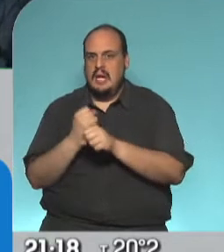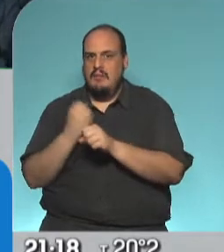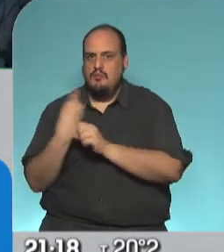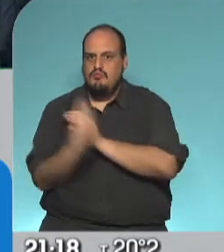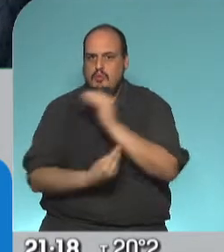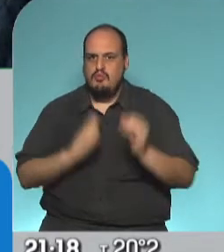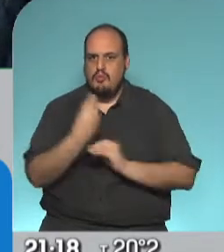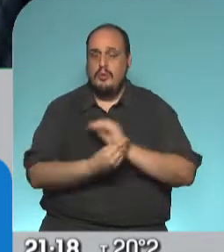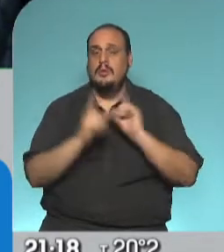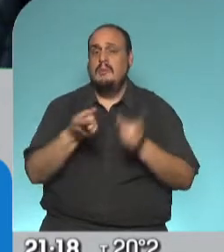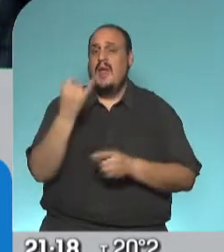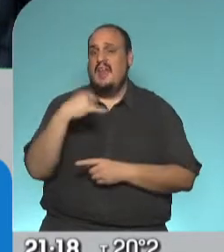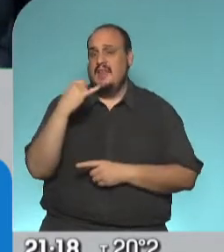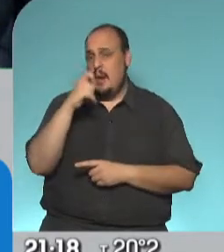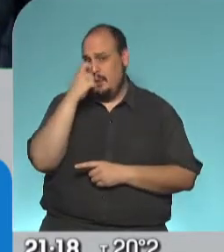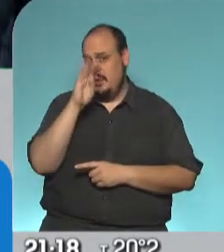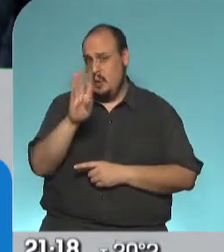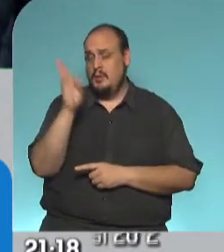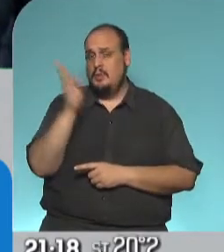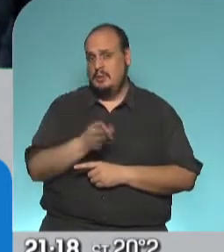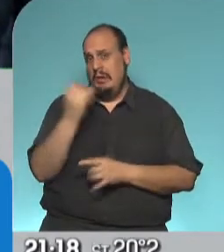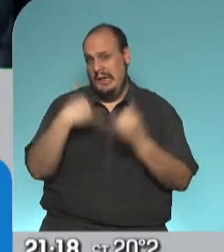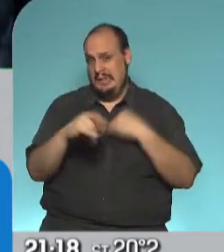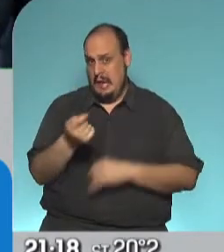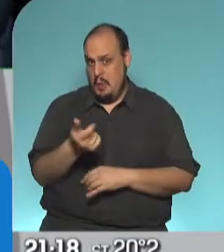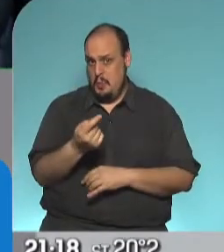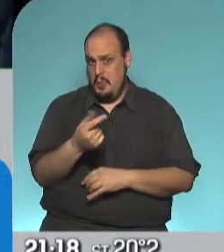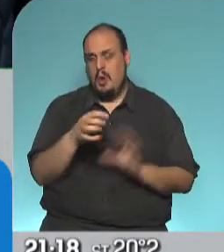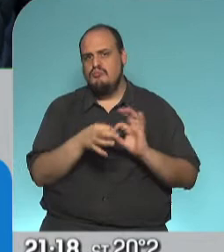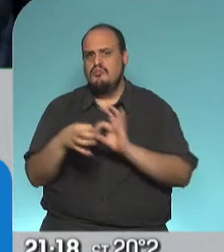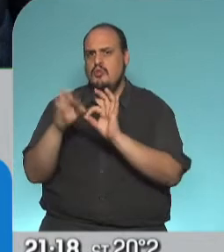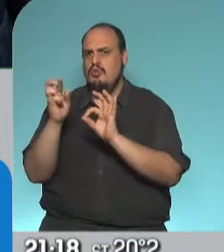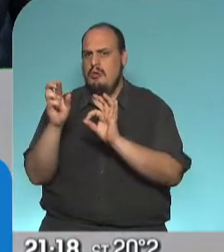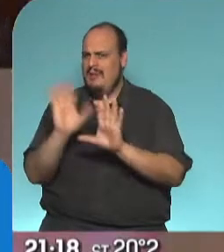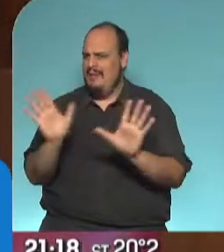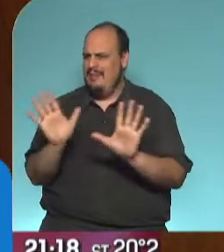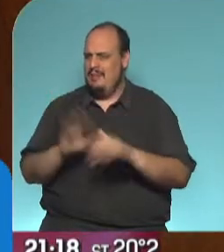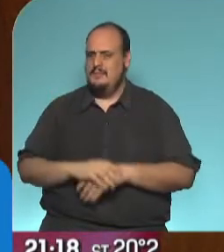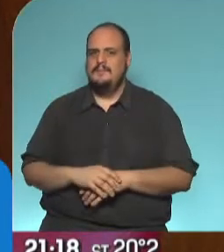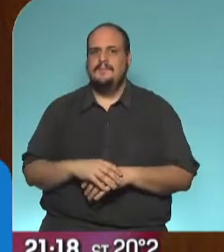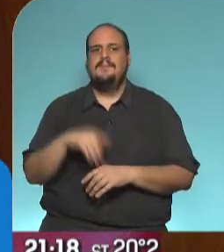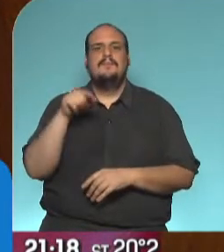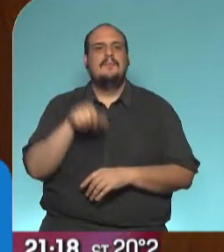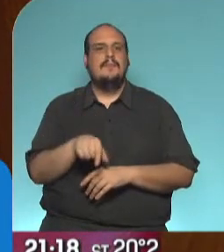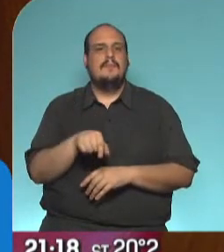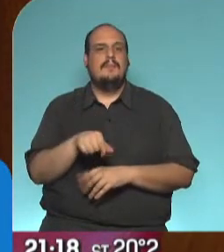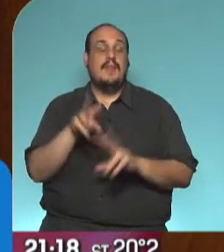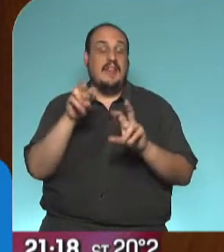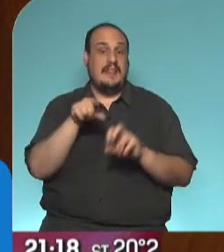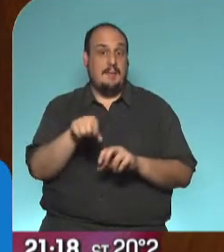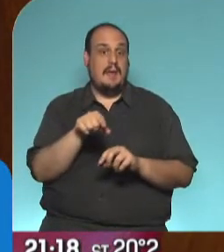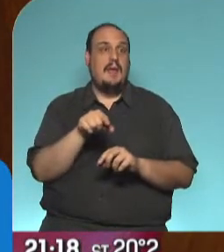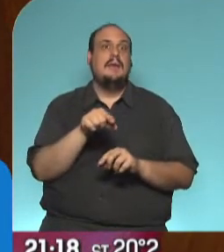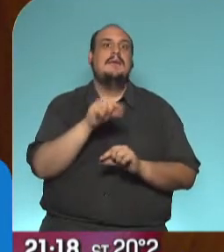al 24%, una tasa realmente baja y que no va a estar atado al dólar. Esto en lo que se refiere a